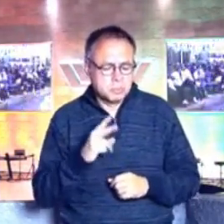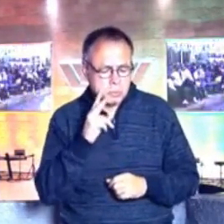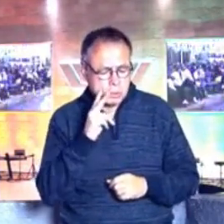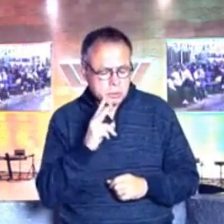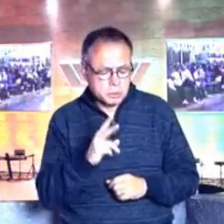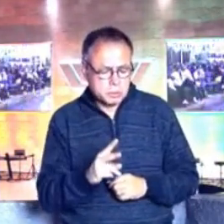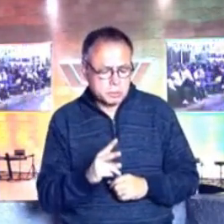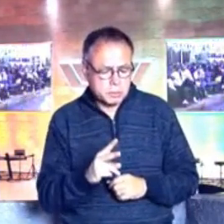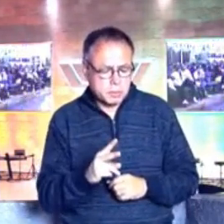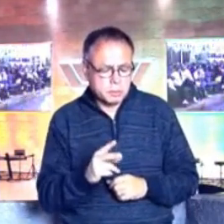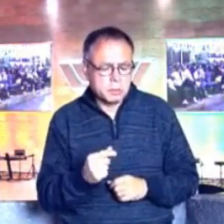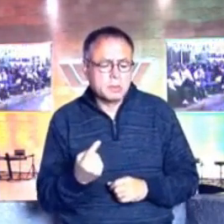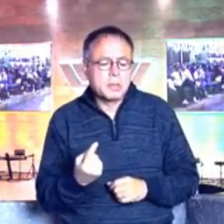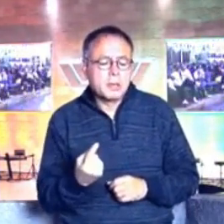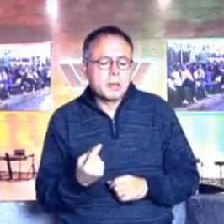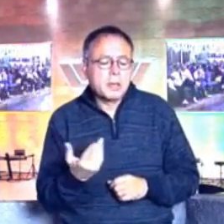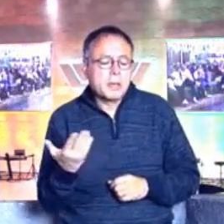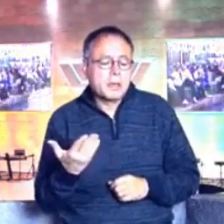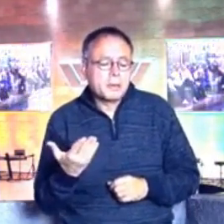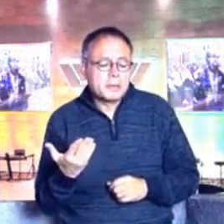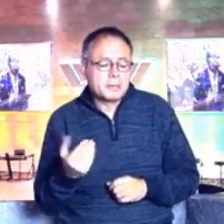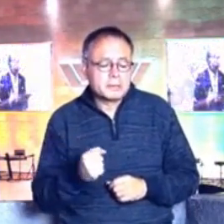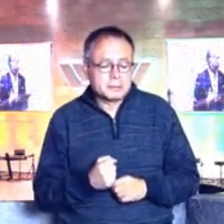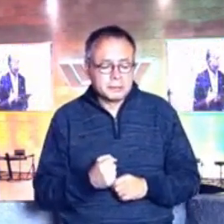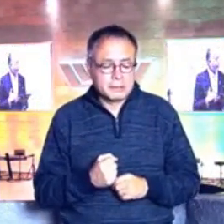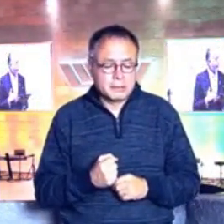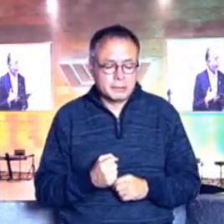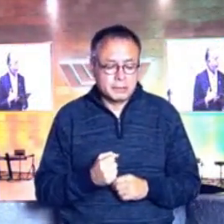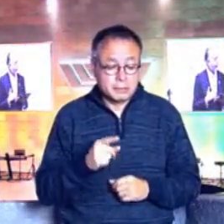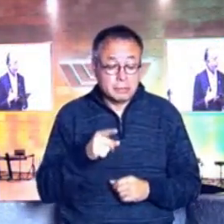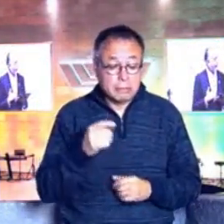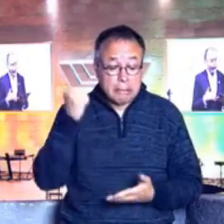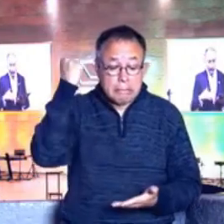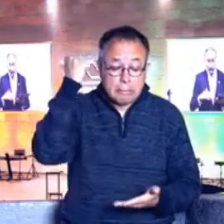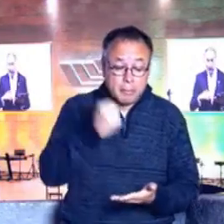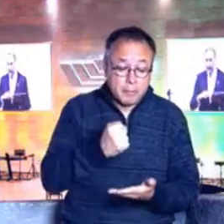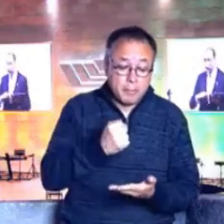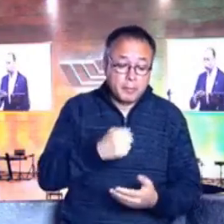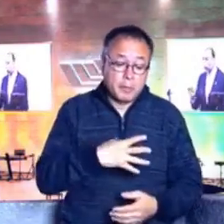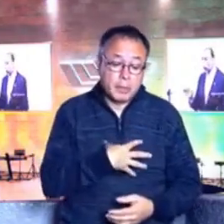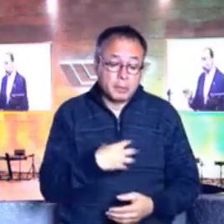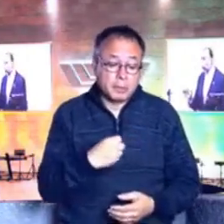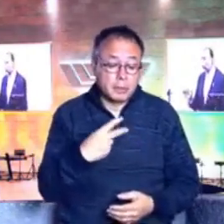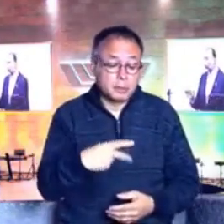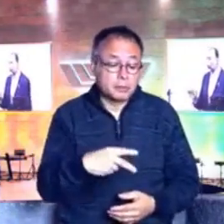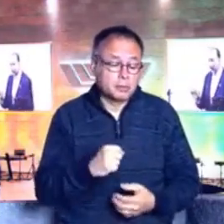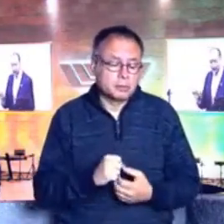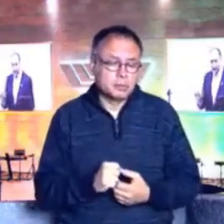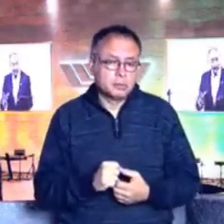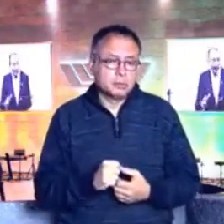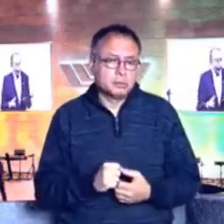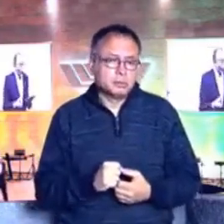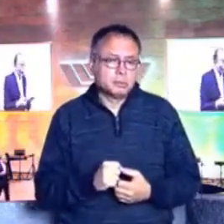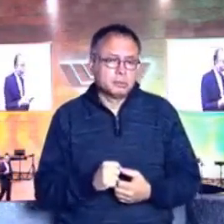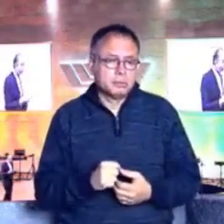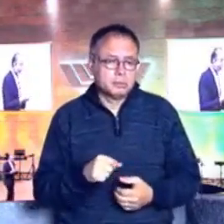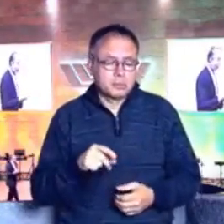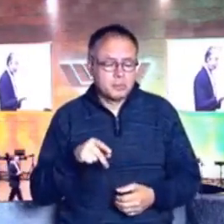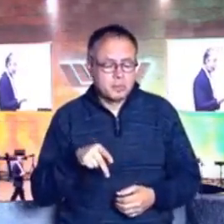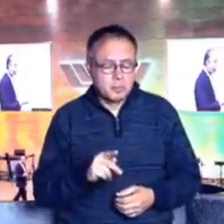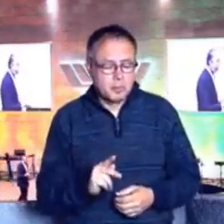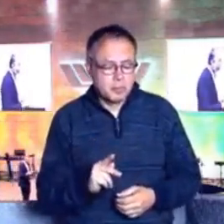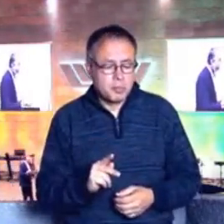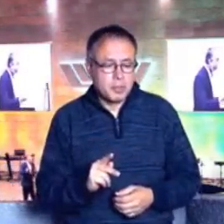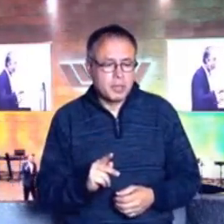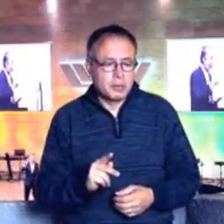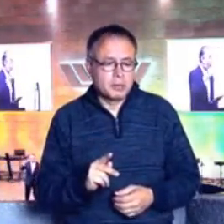Abraham va a sacrificar a su hijo y vio que hizo todo y no se detuvo